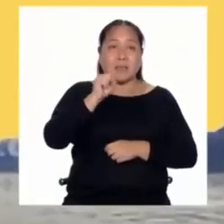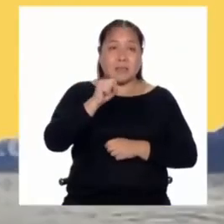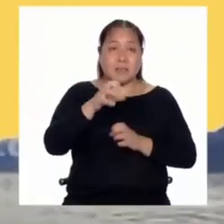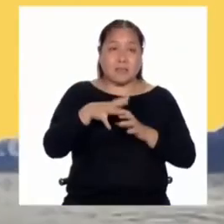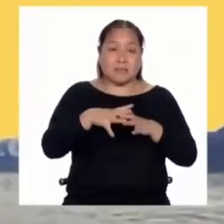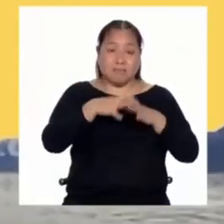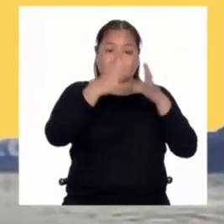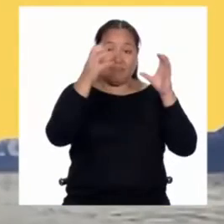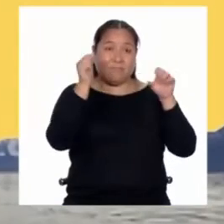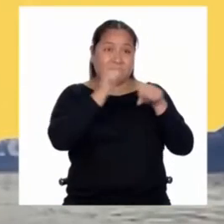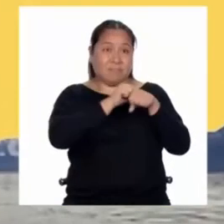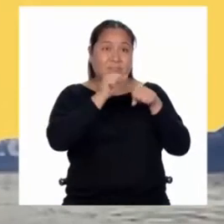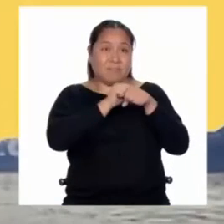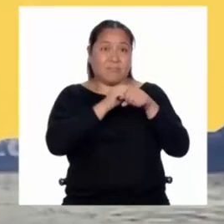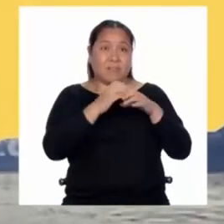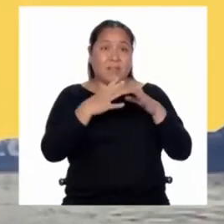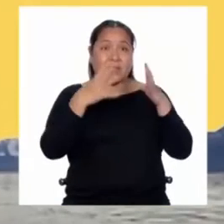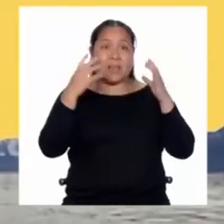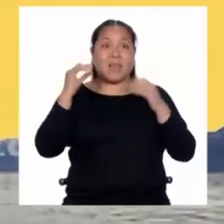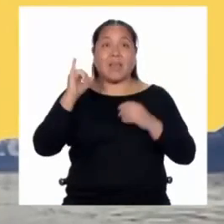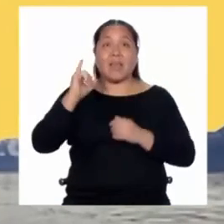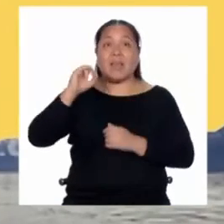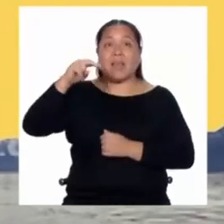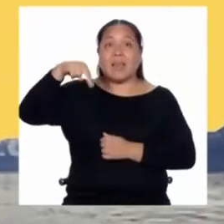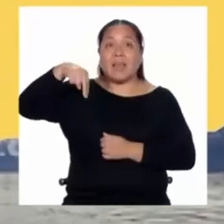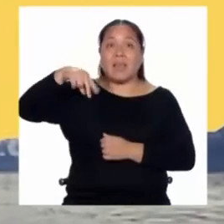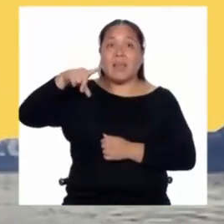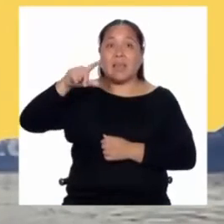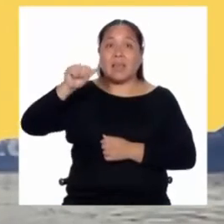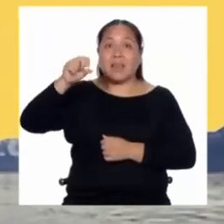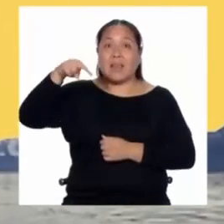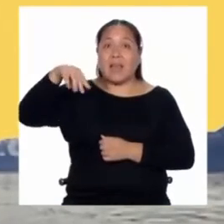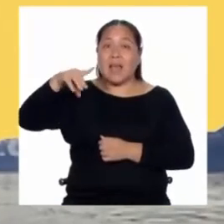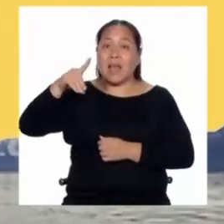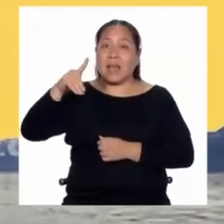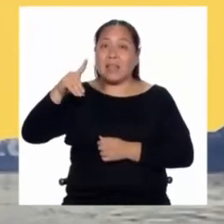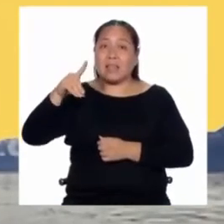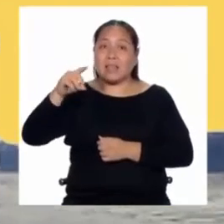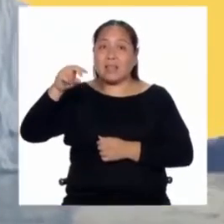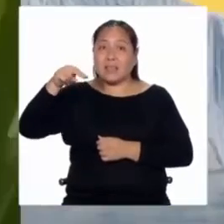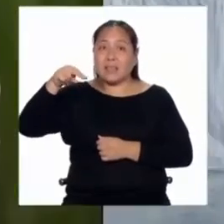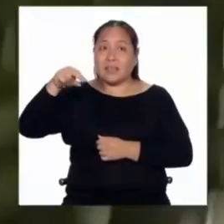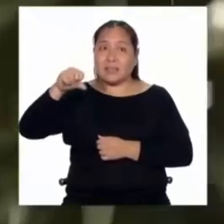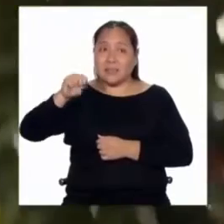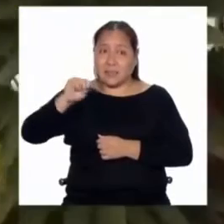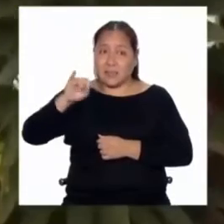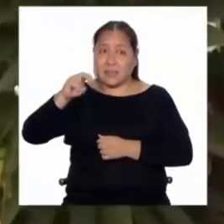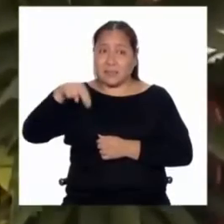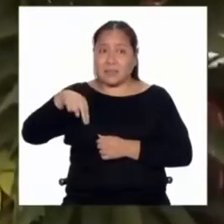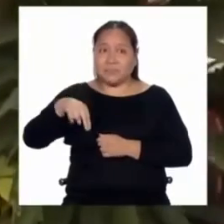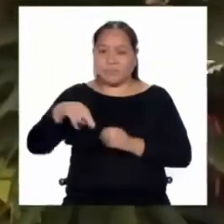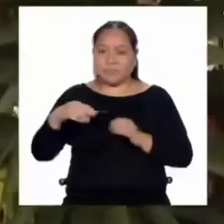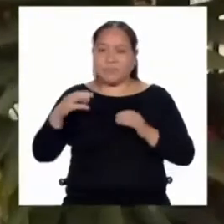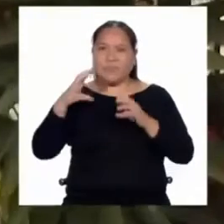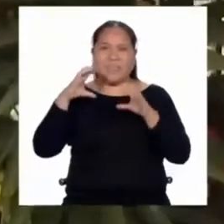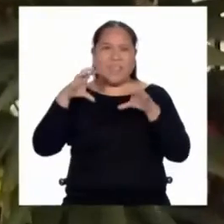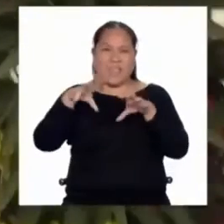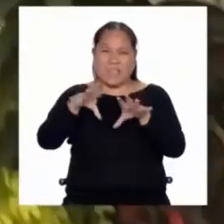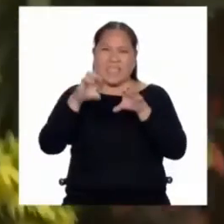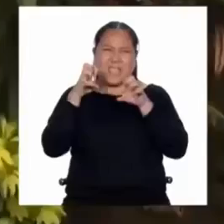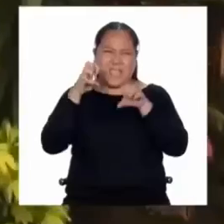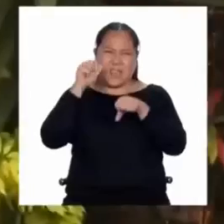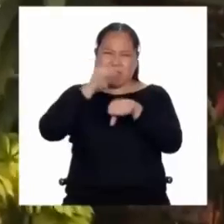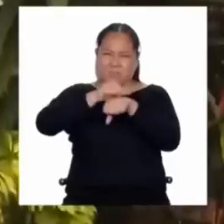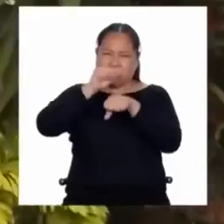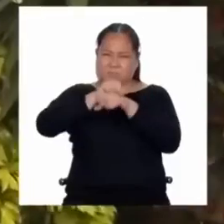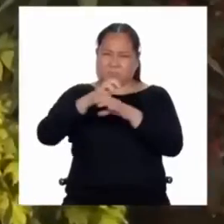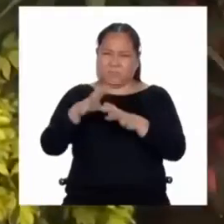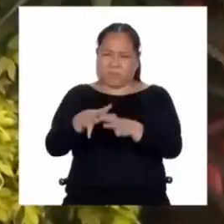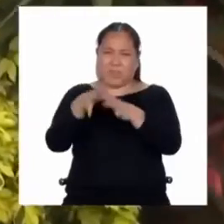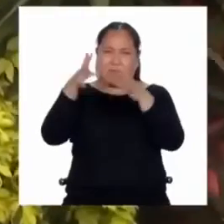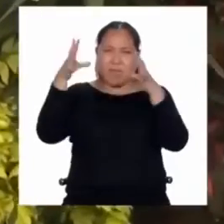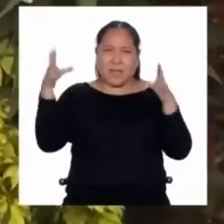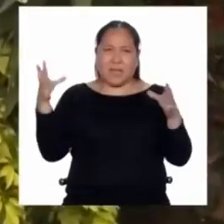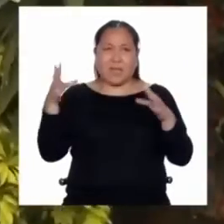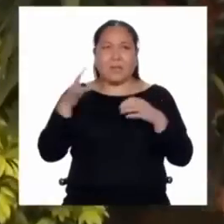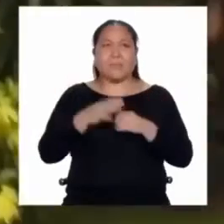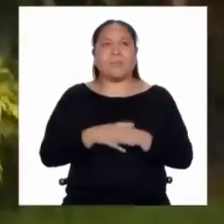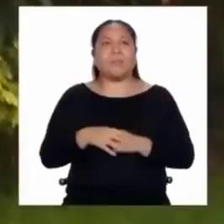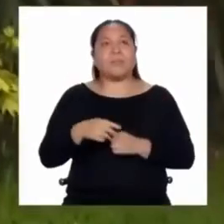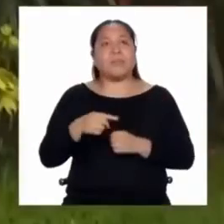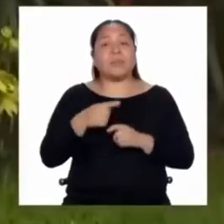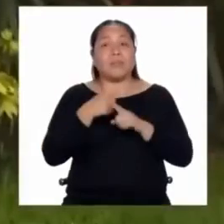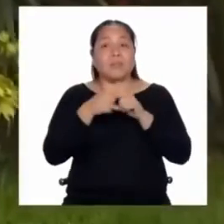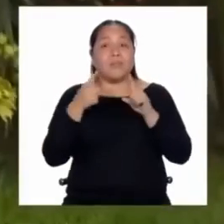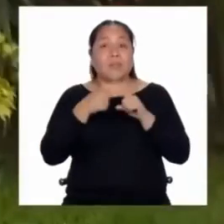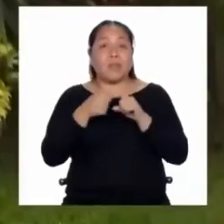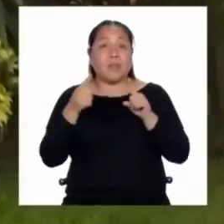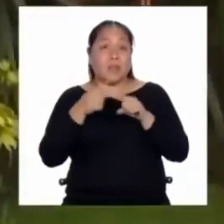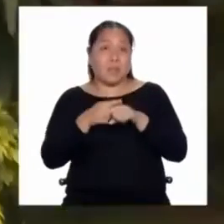islandes, que son inmensas capas de hielo de las que se desprenden los icebergs. En las regiones polares, las estaciones del año son muy distintas